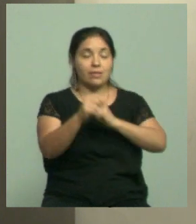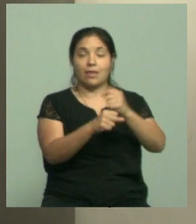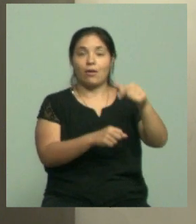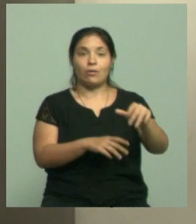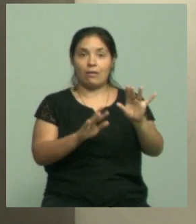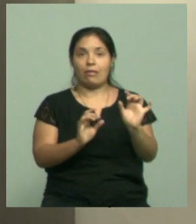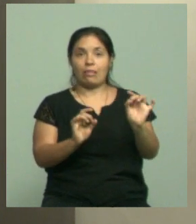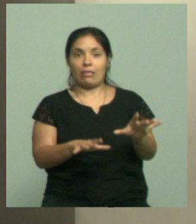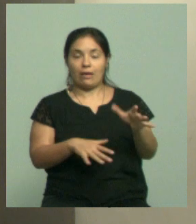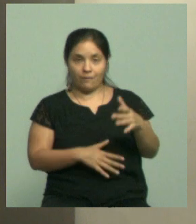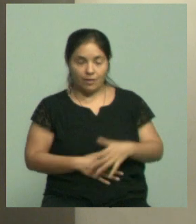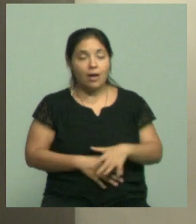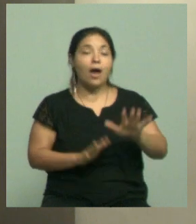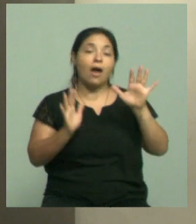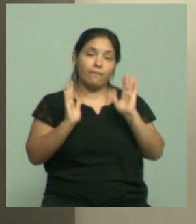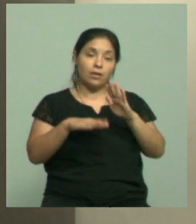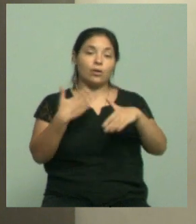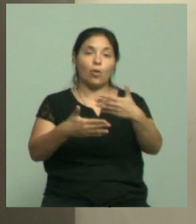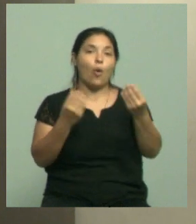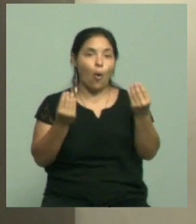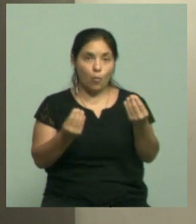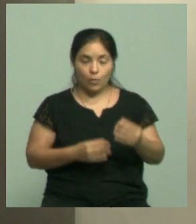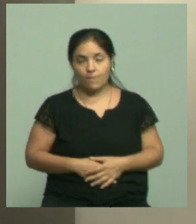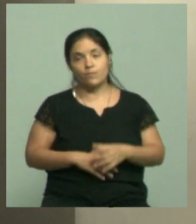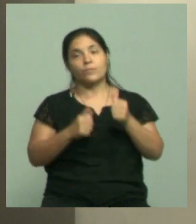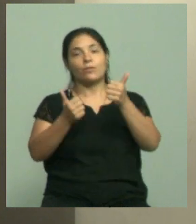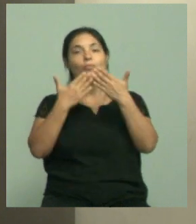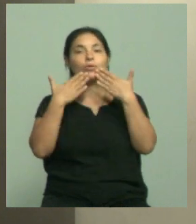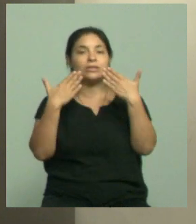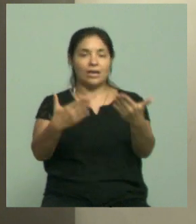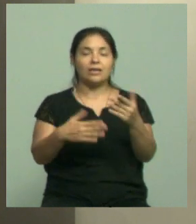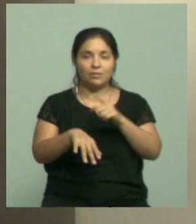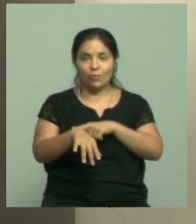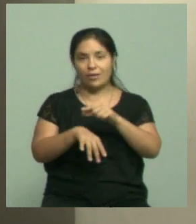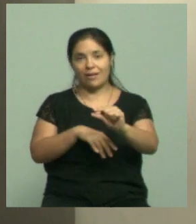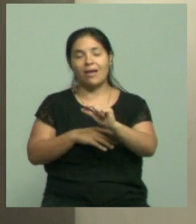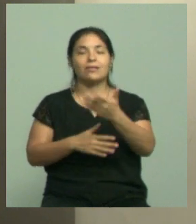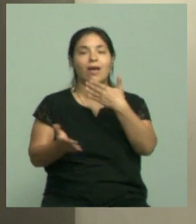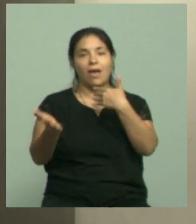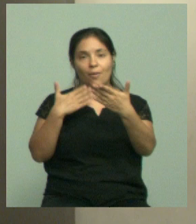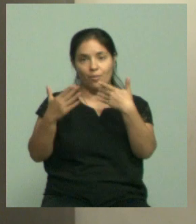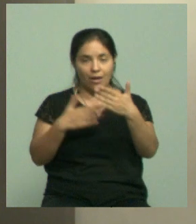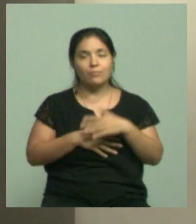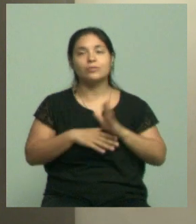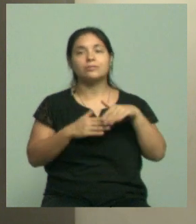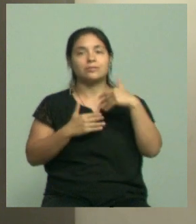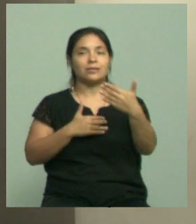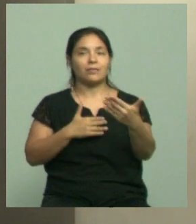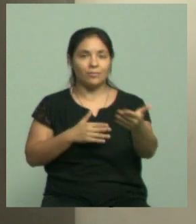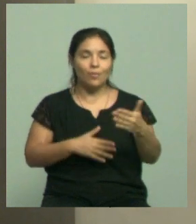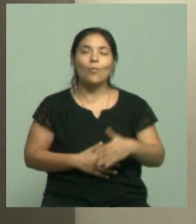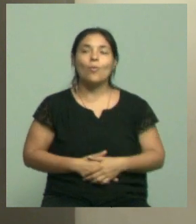Bueno, veremos cómo sigue esto. Mario, muchísimas gracias por este rato con nosotros. Bueno, te volveremos a convocar en cualquier momento. Te mandamos un